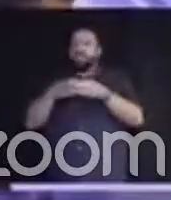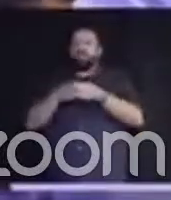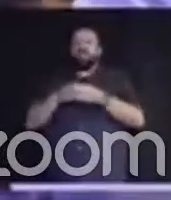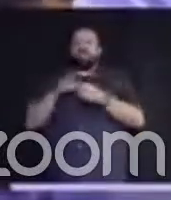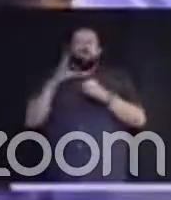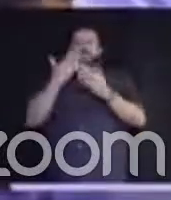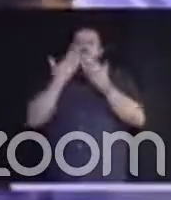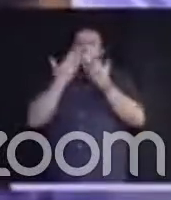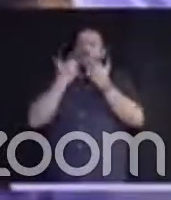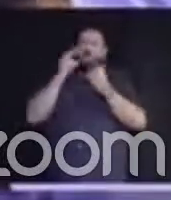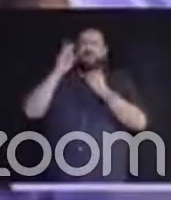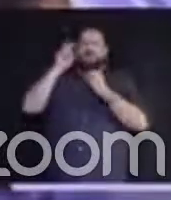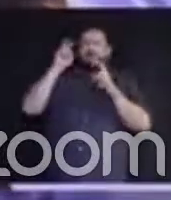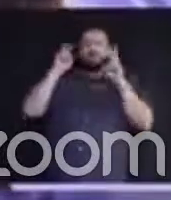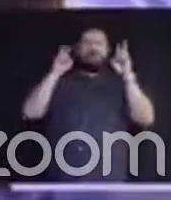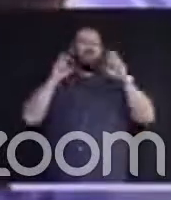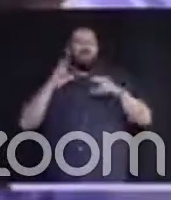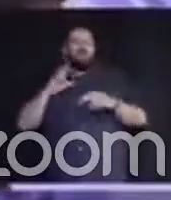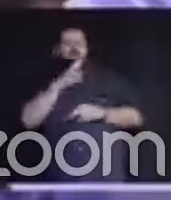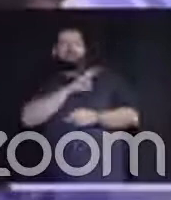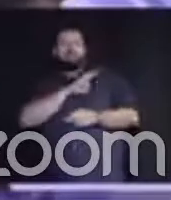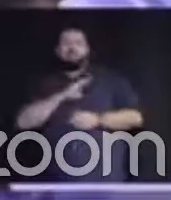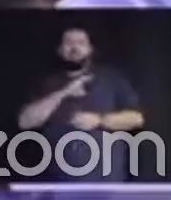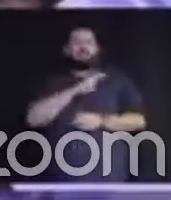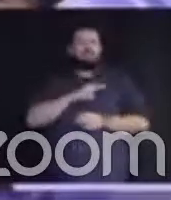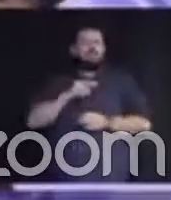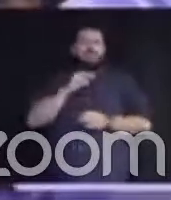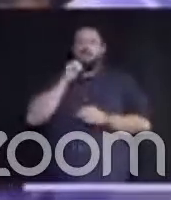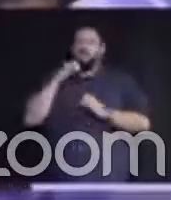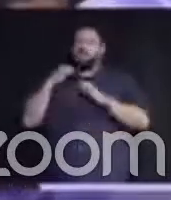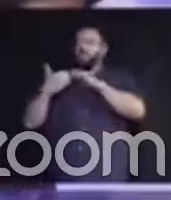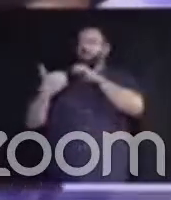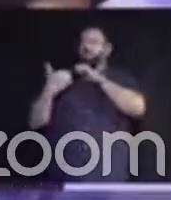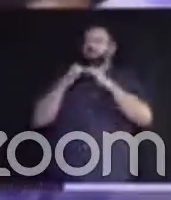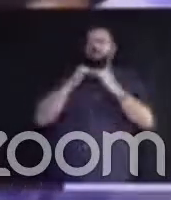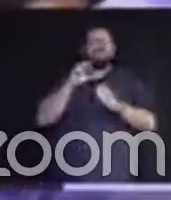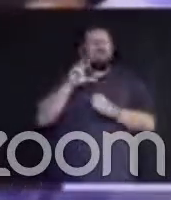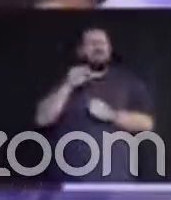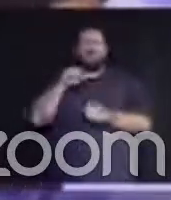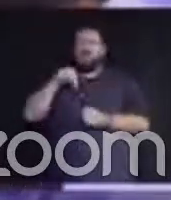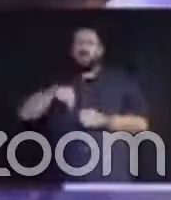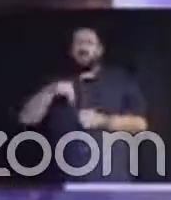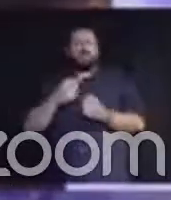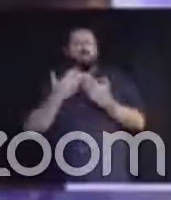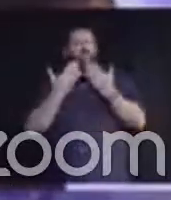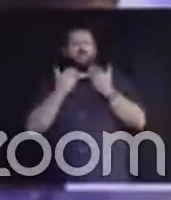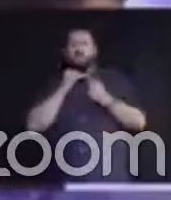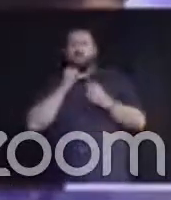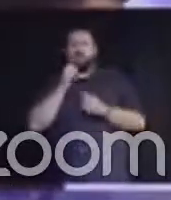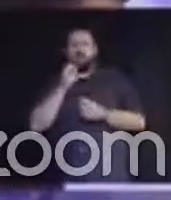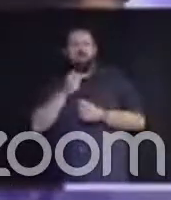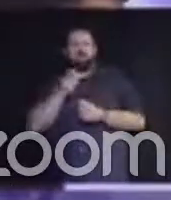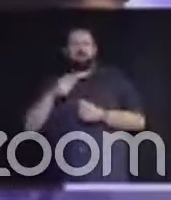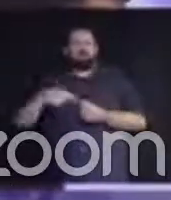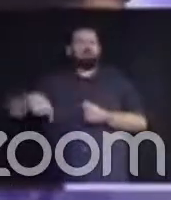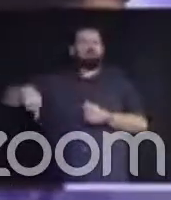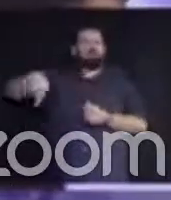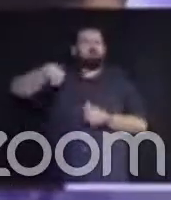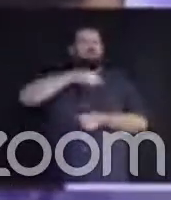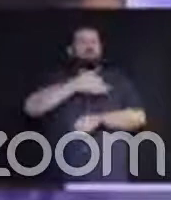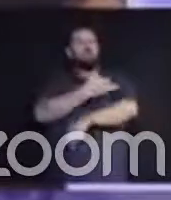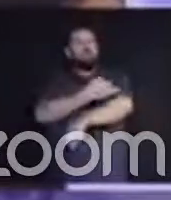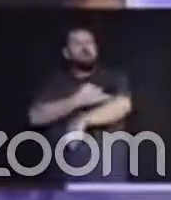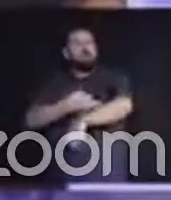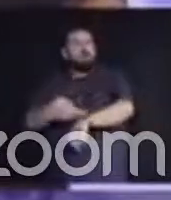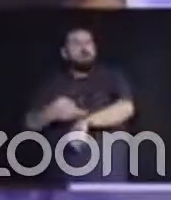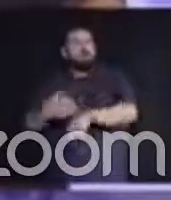entre ustedes, ni rencores. No, la competencia no está acá. Aquí somos familia. Y si todos nos